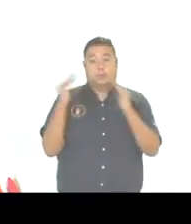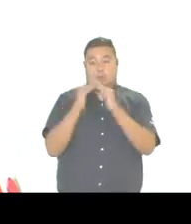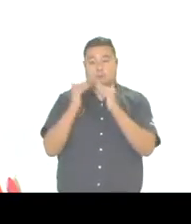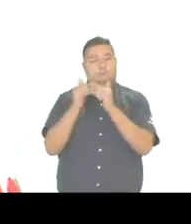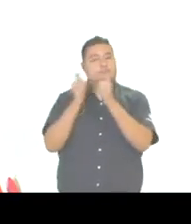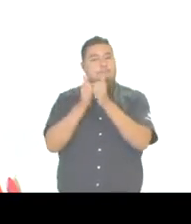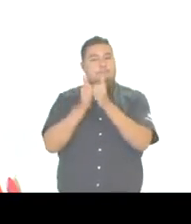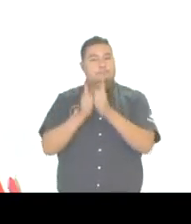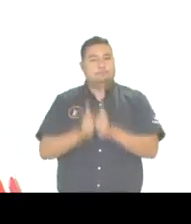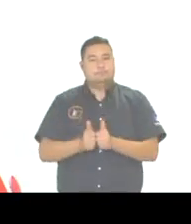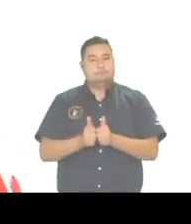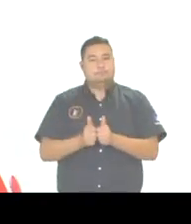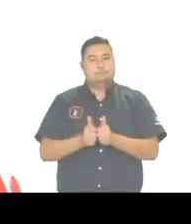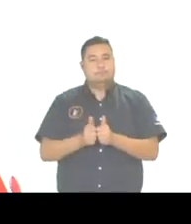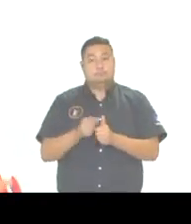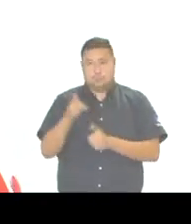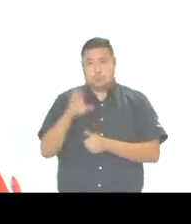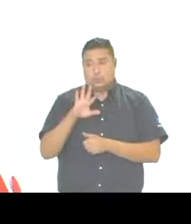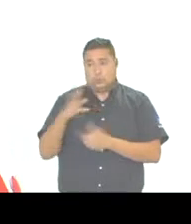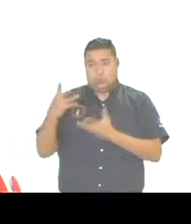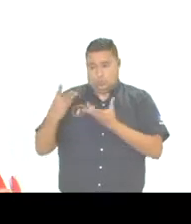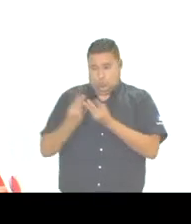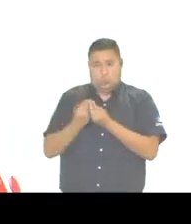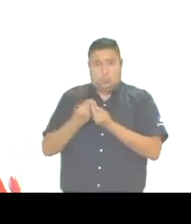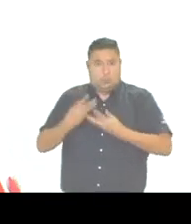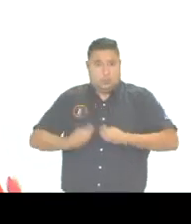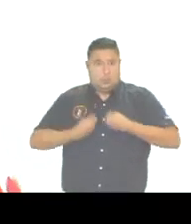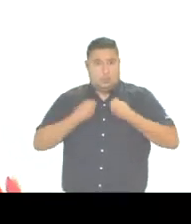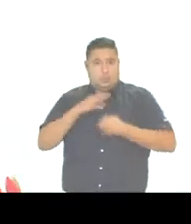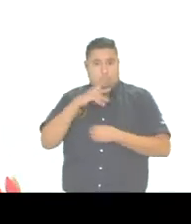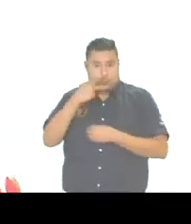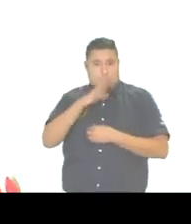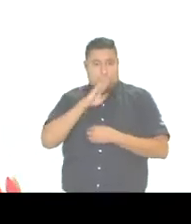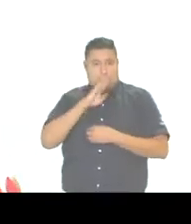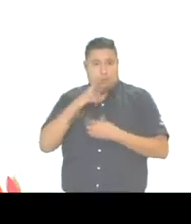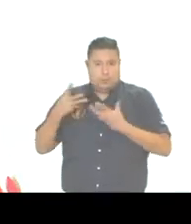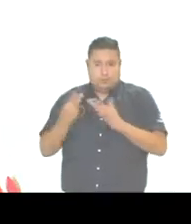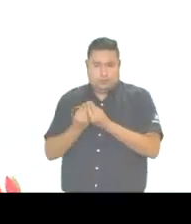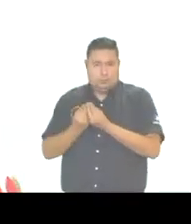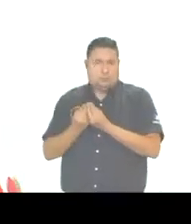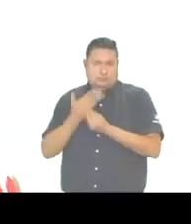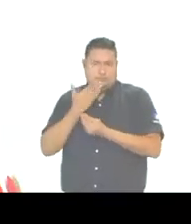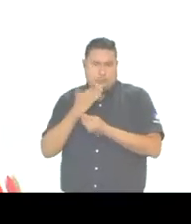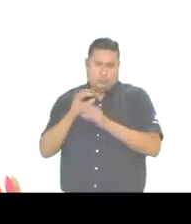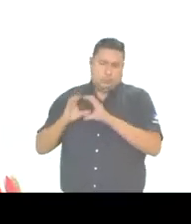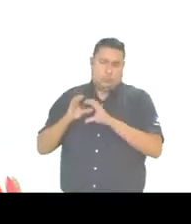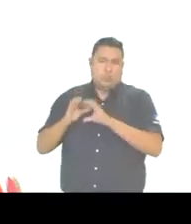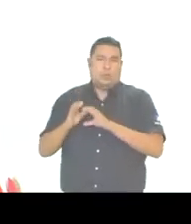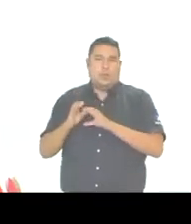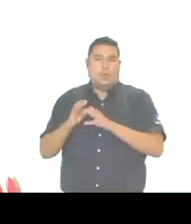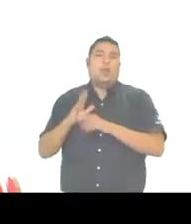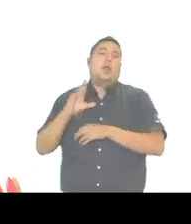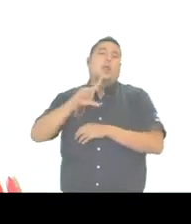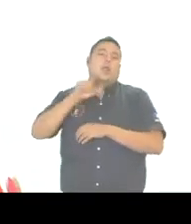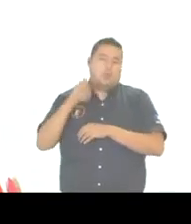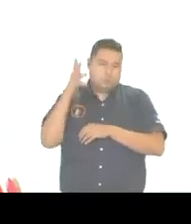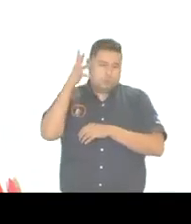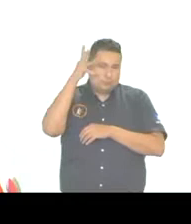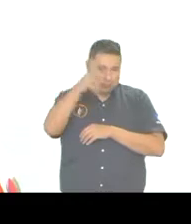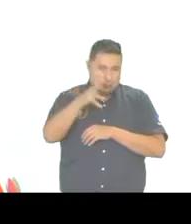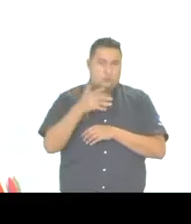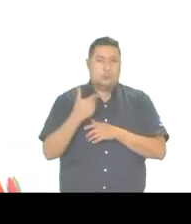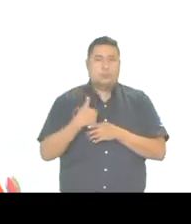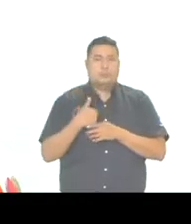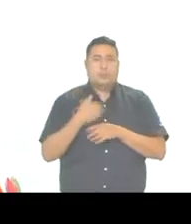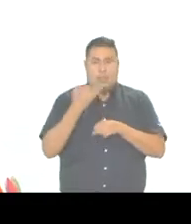casa, y si la tienes en casa, cuidarla. Habrá tiempo, habrá tiempo, y créanme que segura estoy que